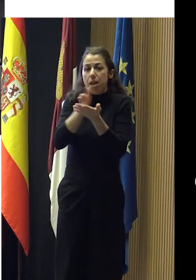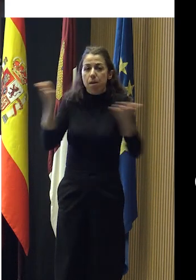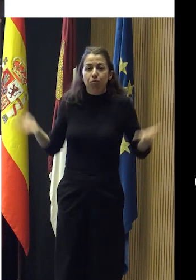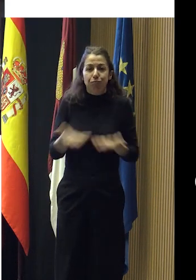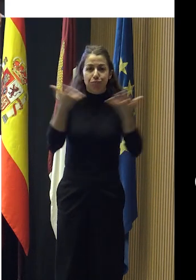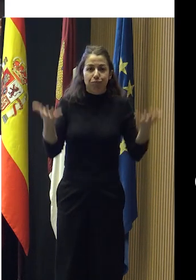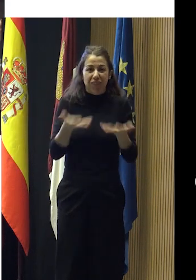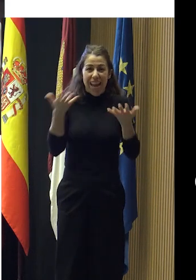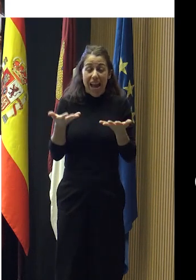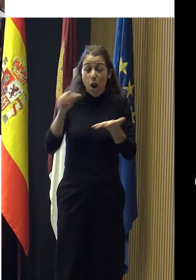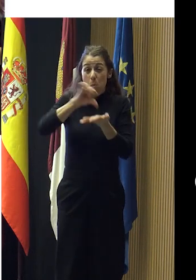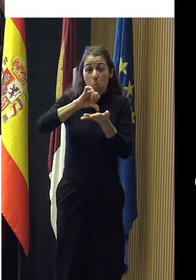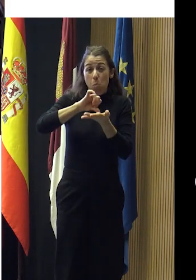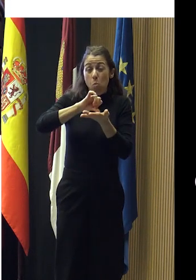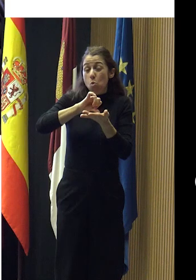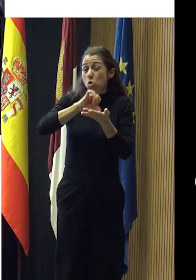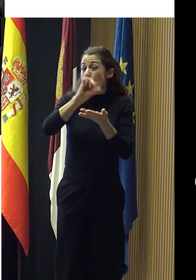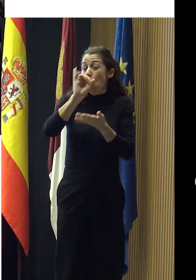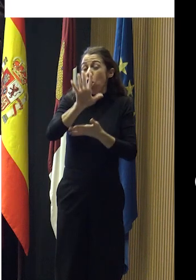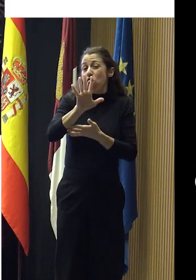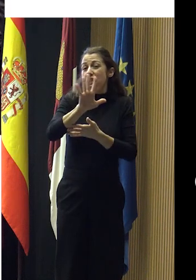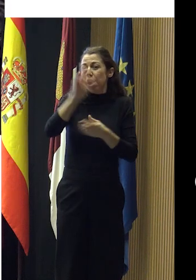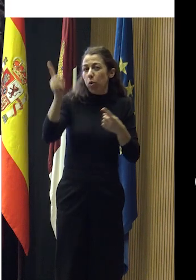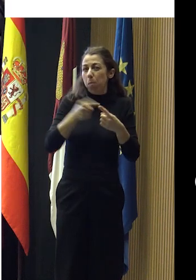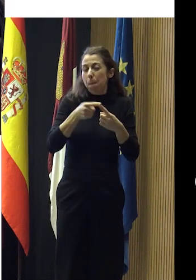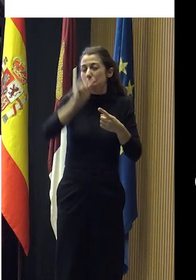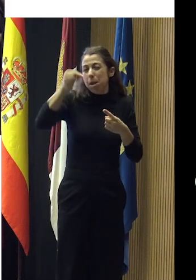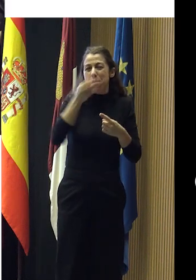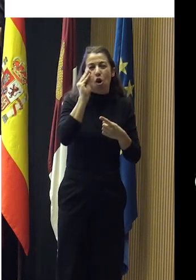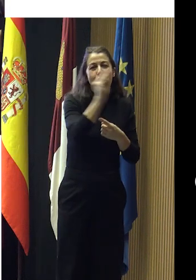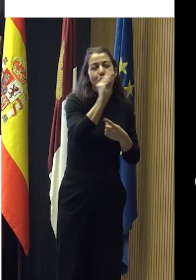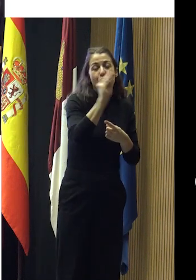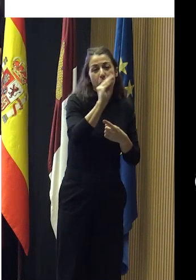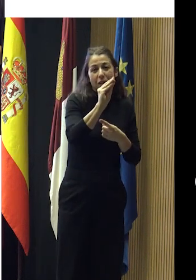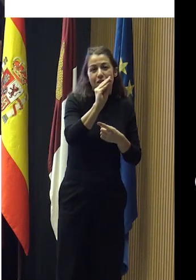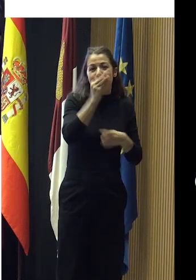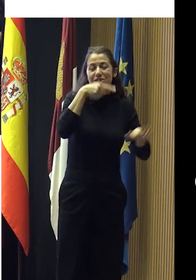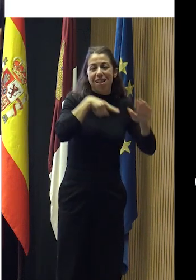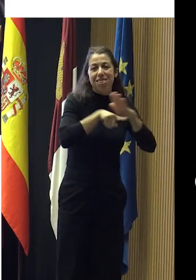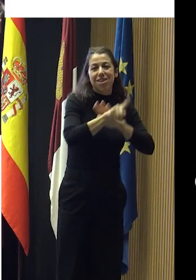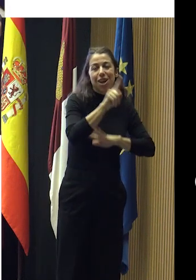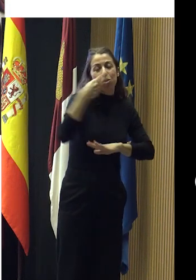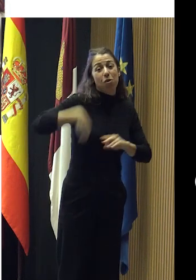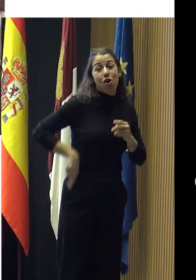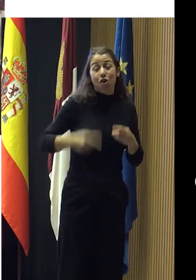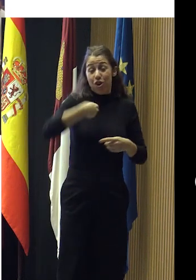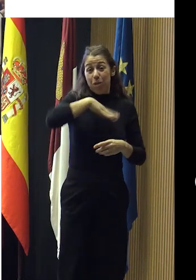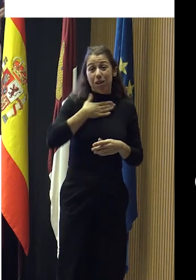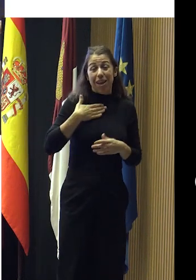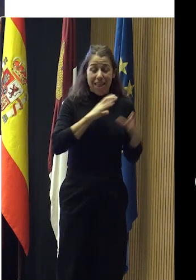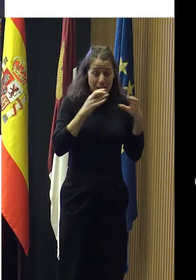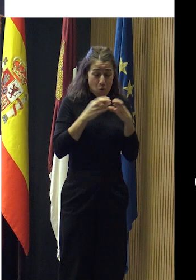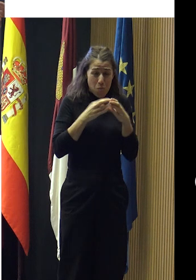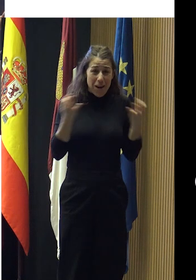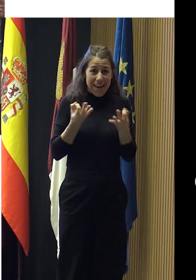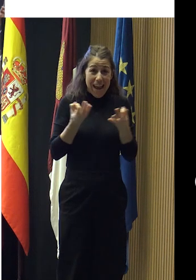Los ejes de esta cátedra son 5. El primero es la formación y el desarrollo profesional. Lo que queremos hacer desde la cátedra es